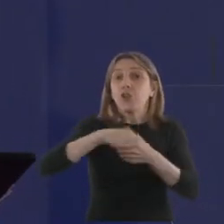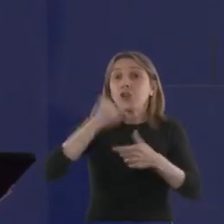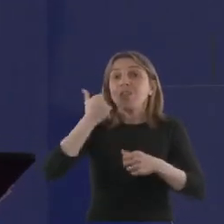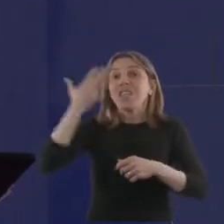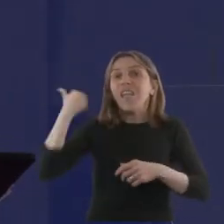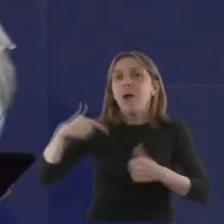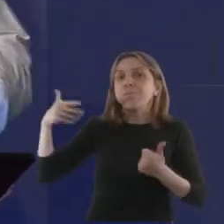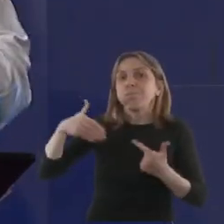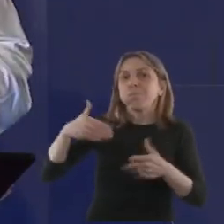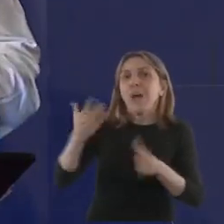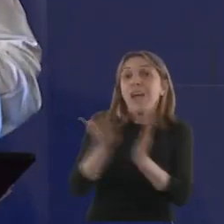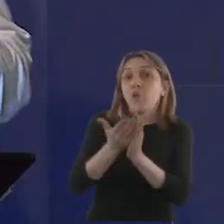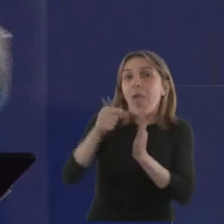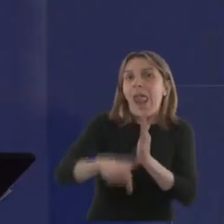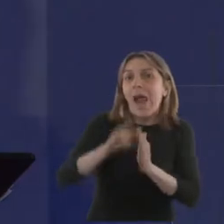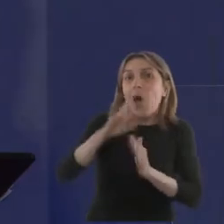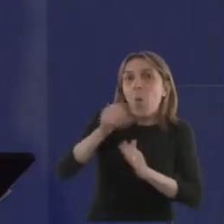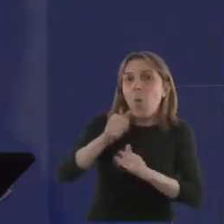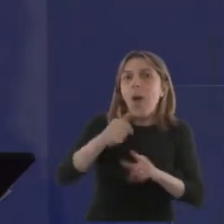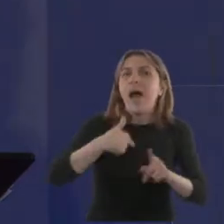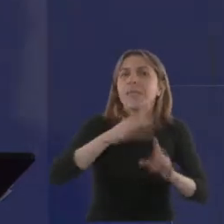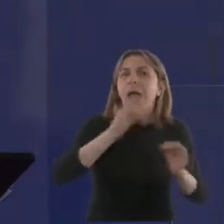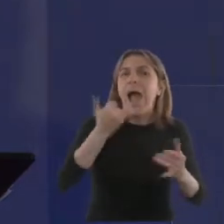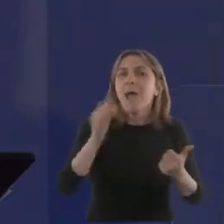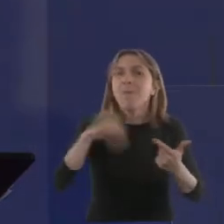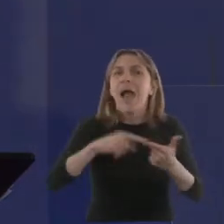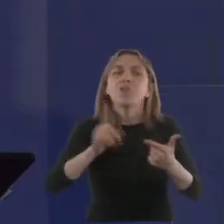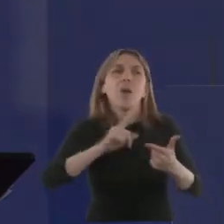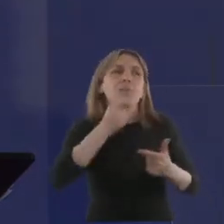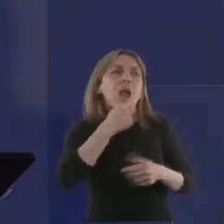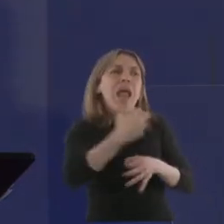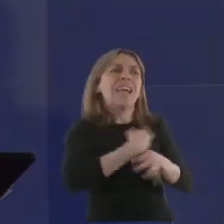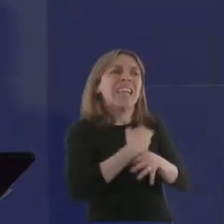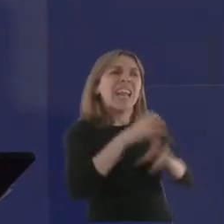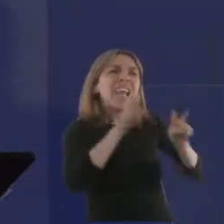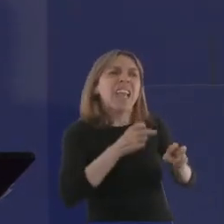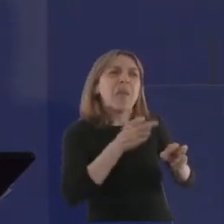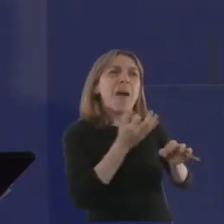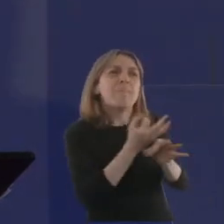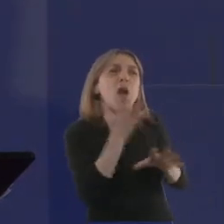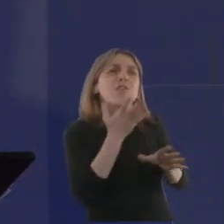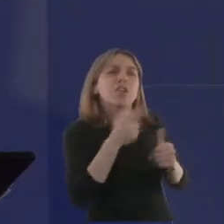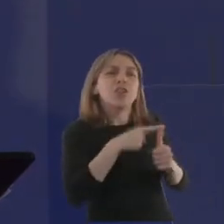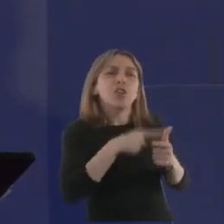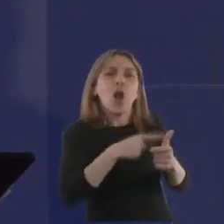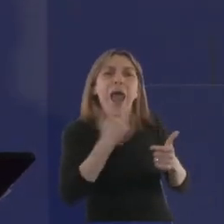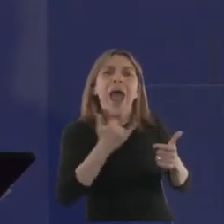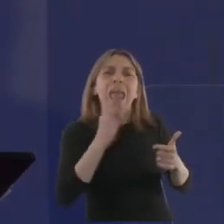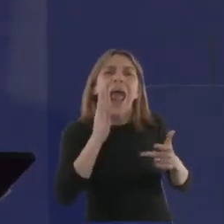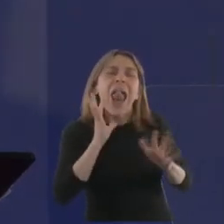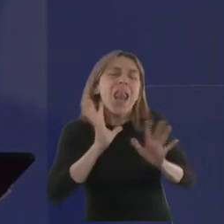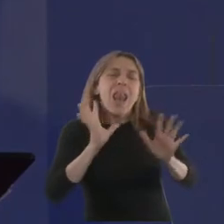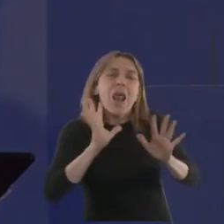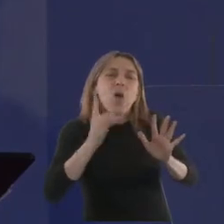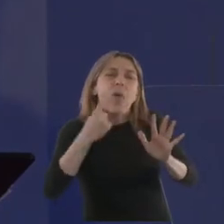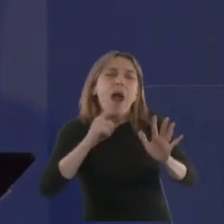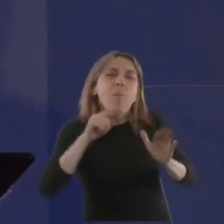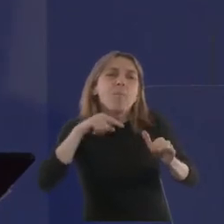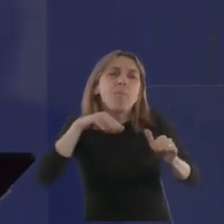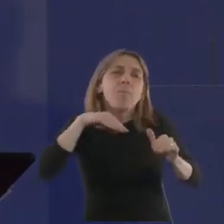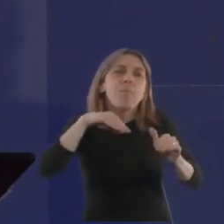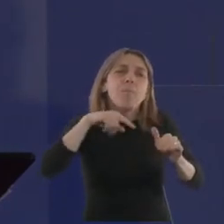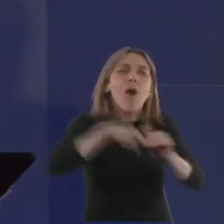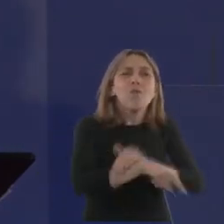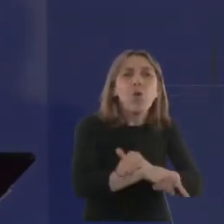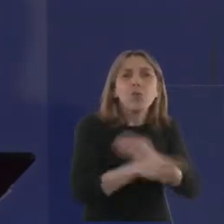simplemente adquirir las habilidades y conocimientos de una profesión. Hay algo más íntegro, algo más profundo.